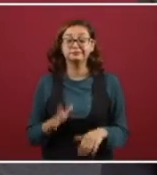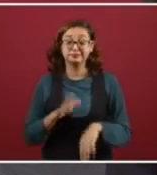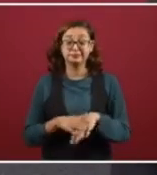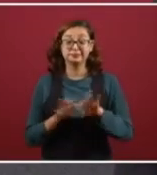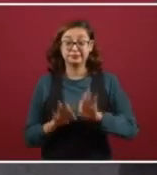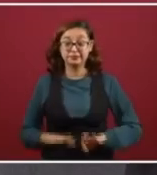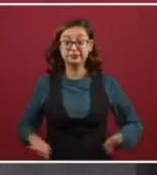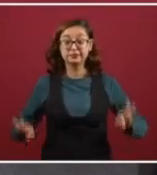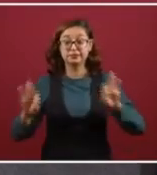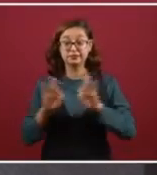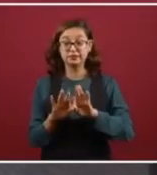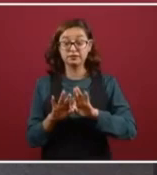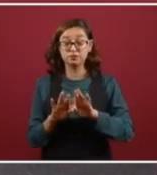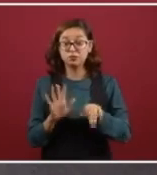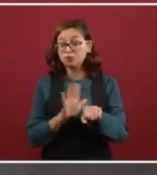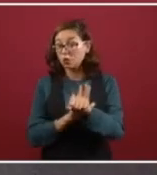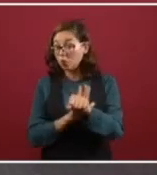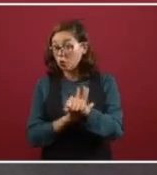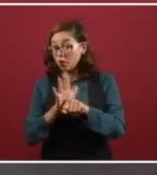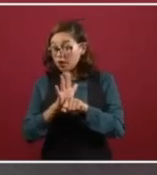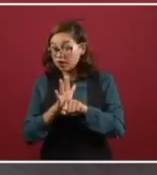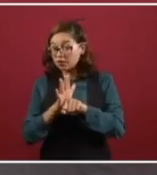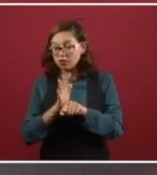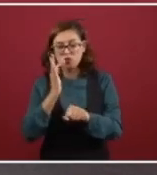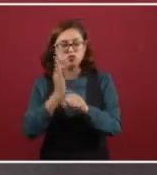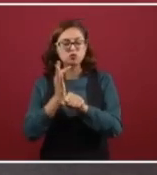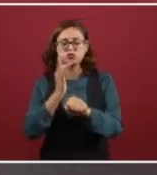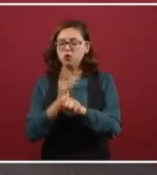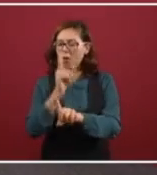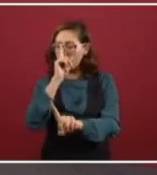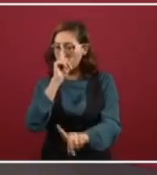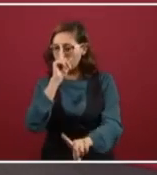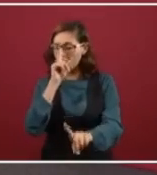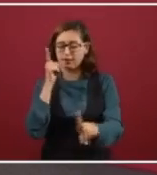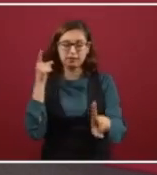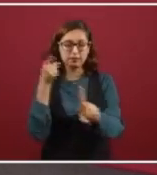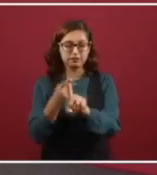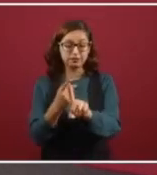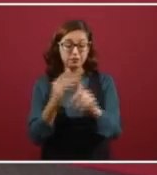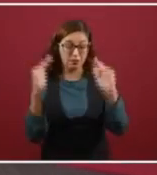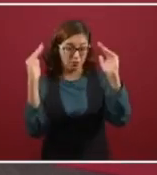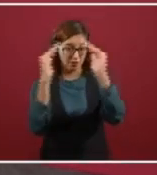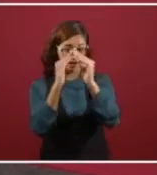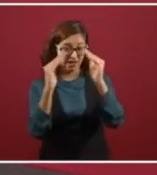importante es que esta casa que se